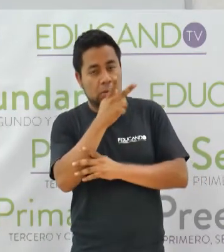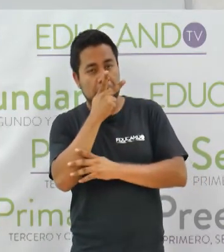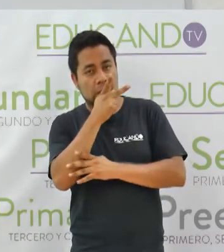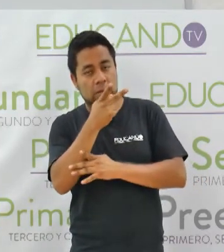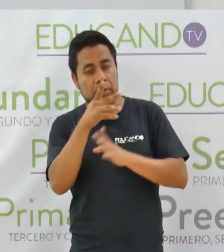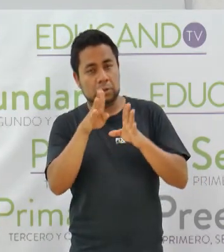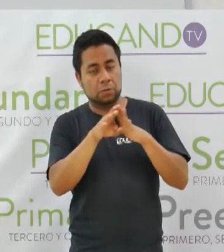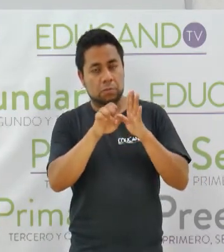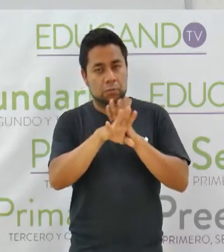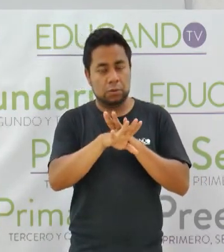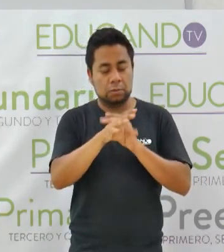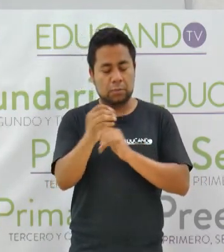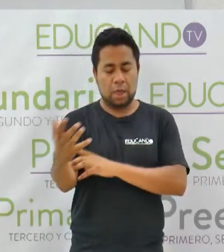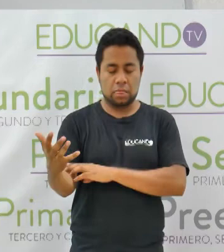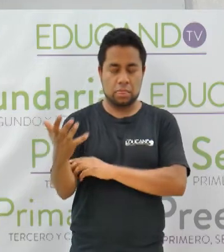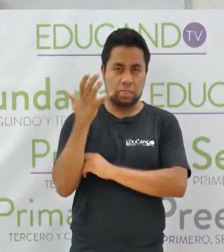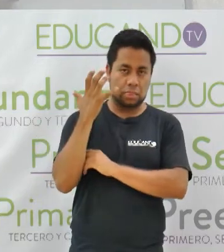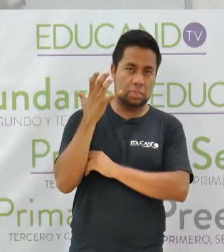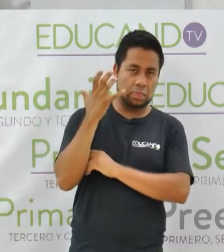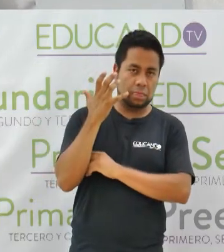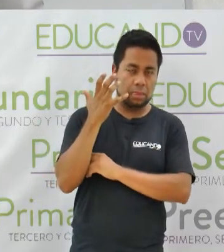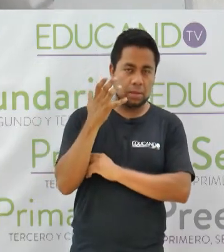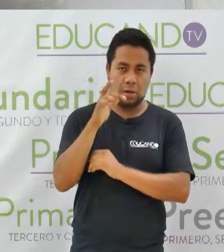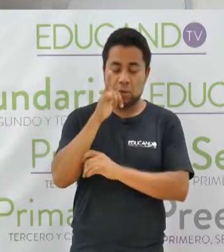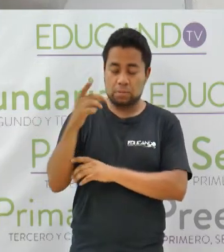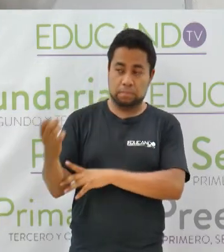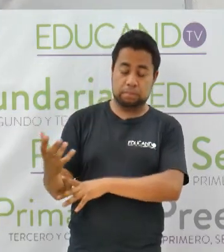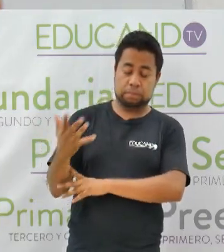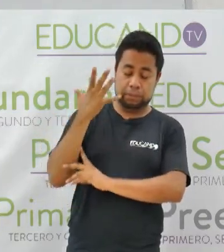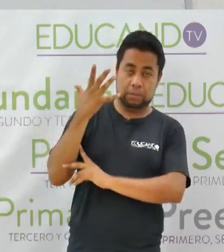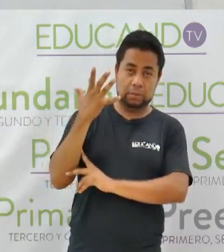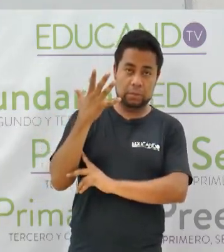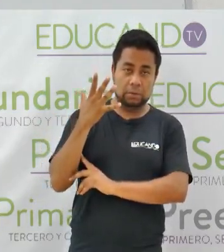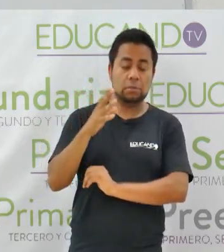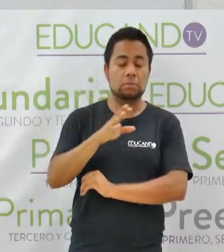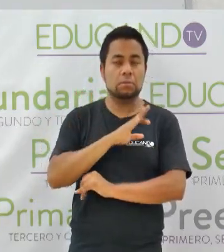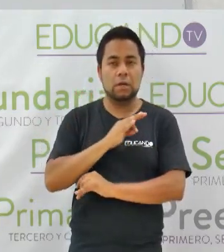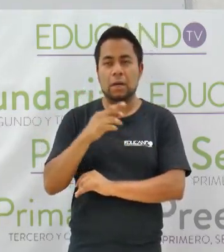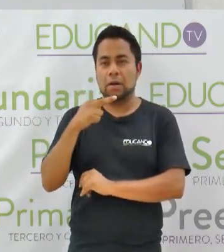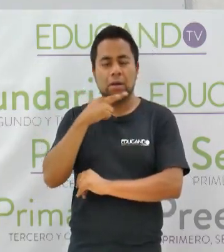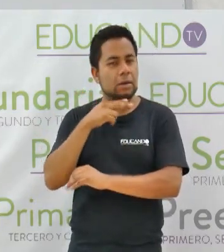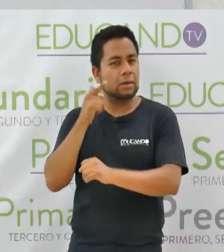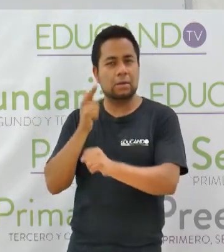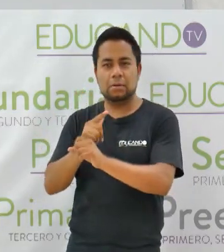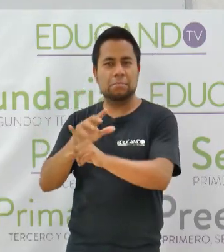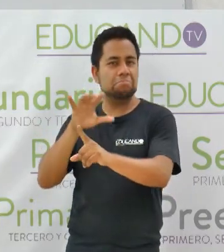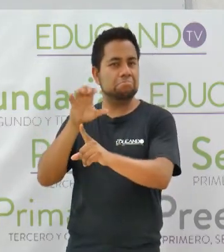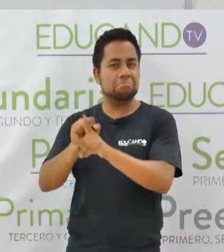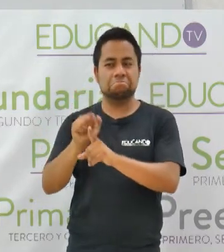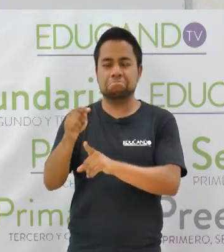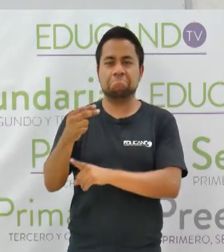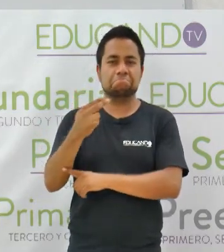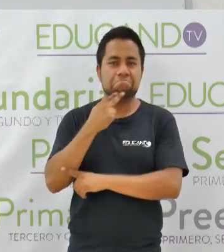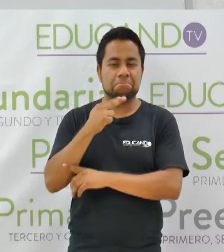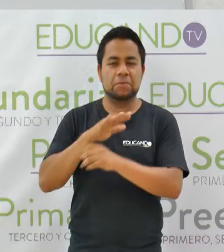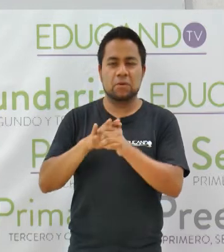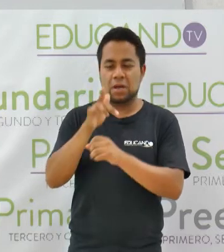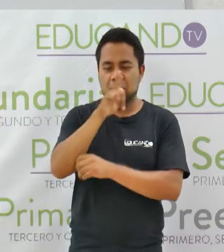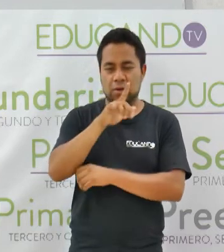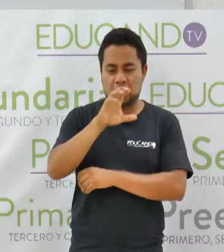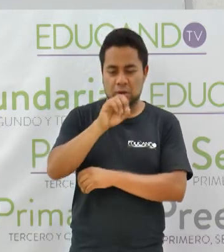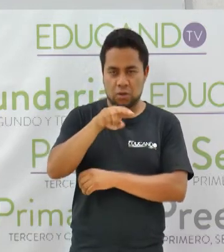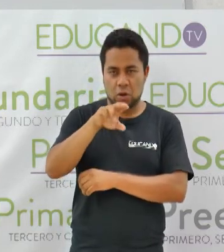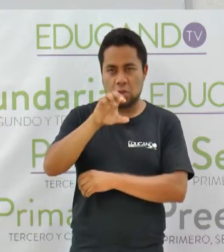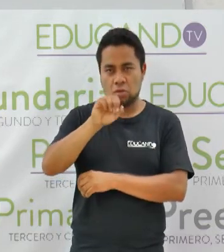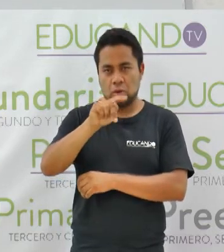palabras como deslumbrante nos permite identificar que estamos utilizando el